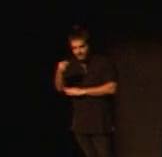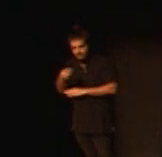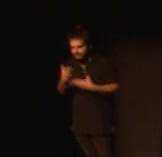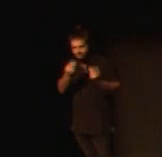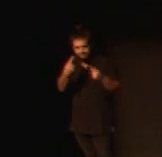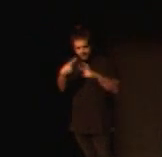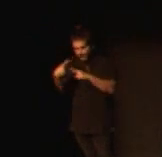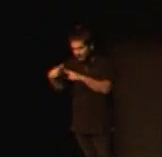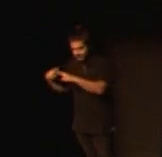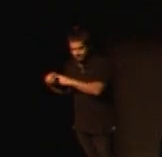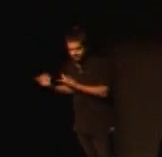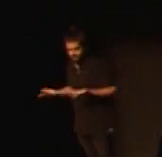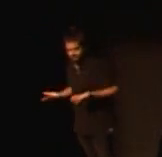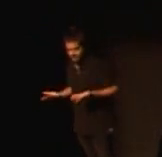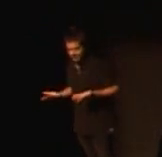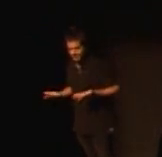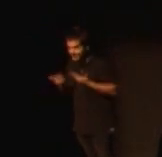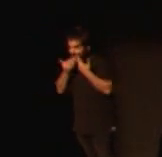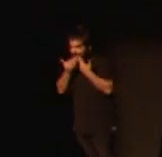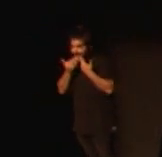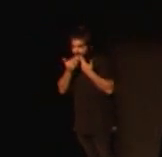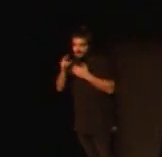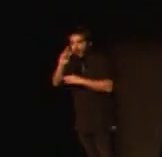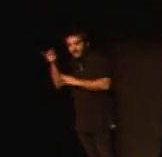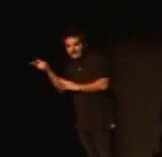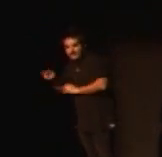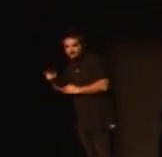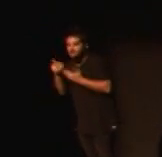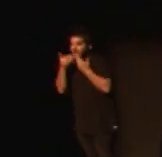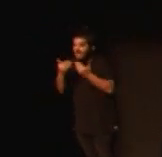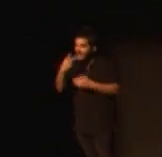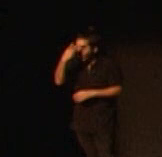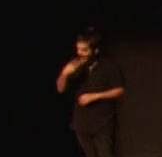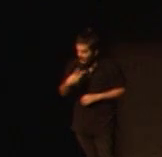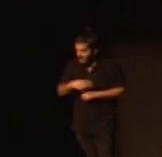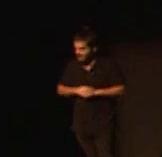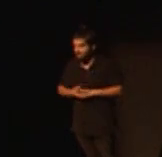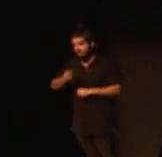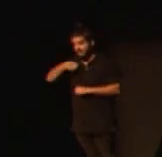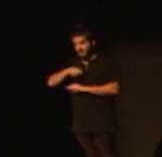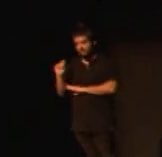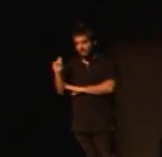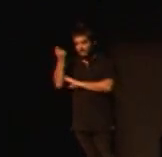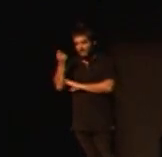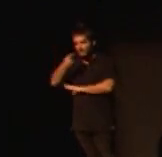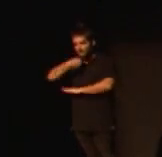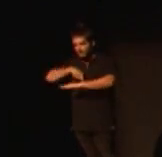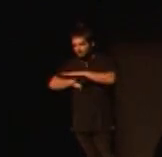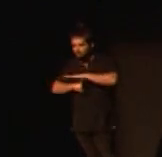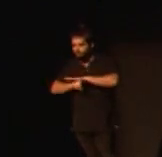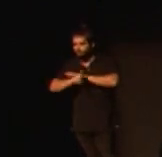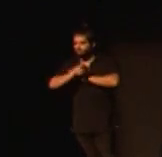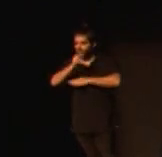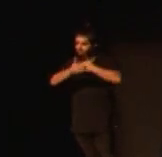otras son gracias a la ONCE, gracias a vosotros, y lo estamos consiguiendo, estamos avanzando y hay datos